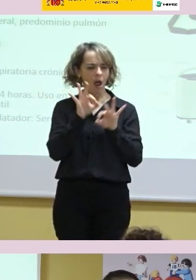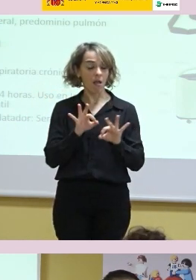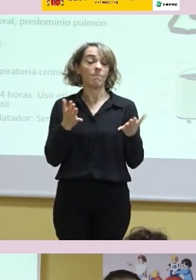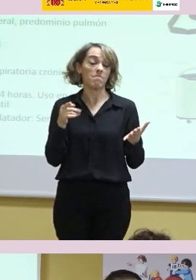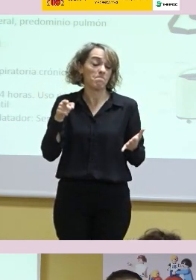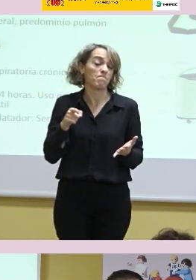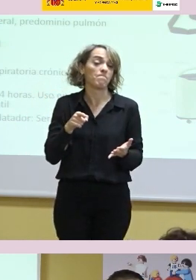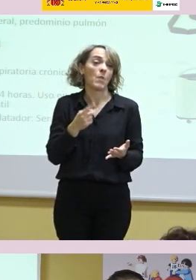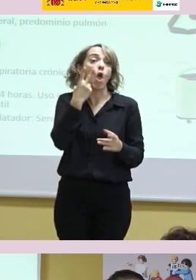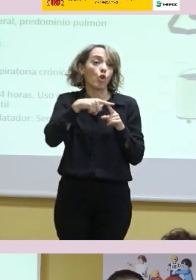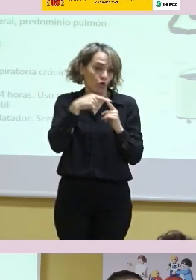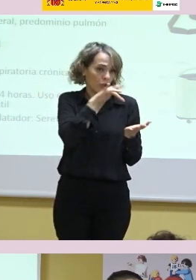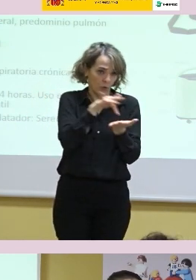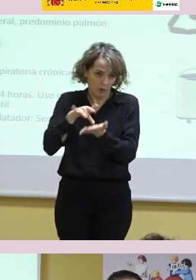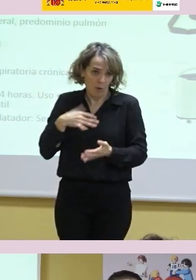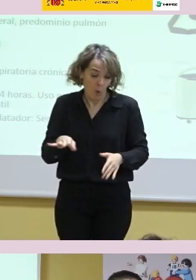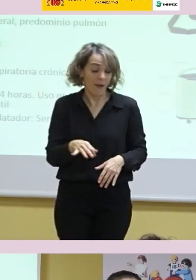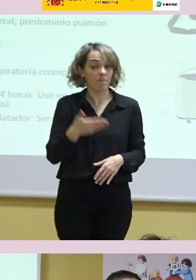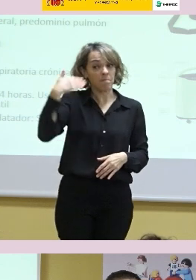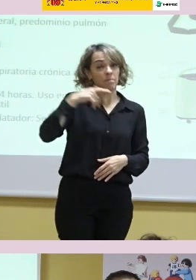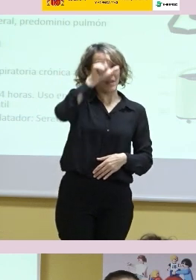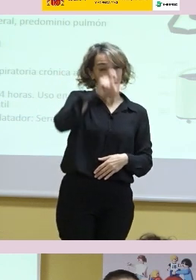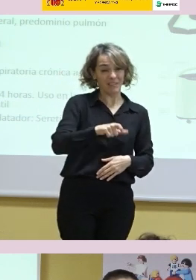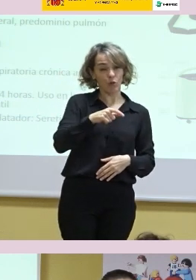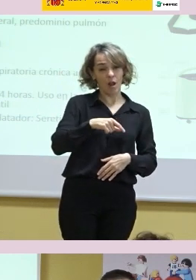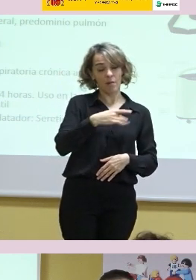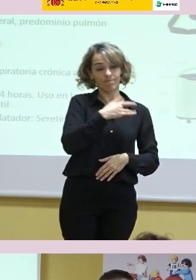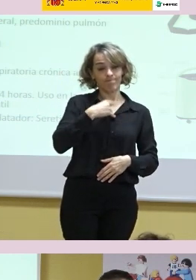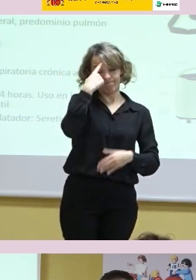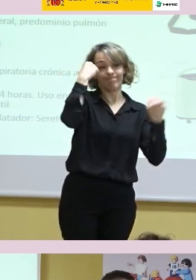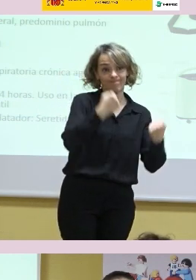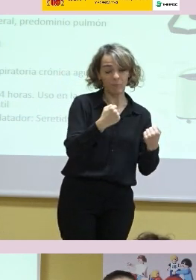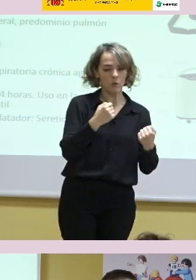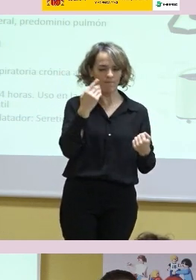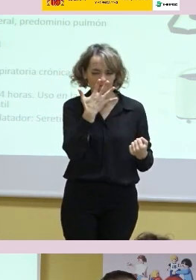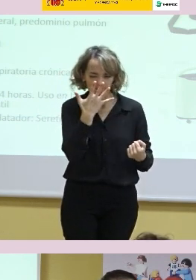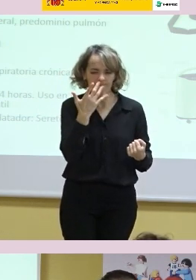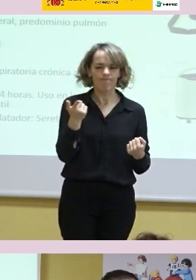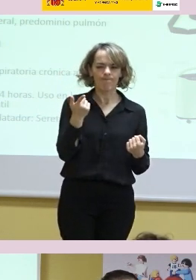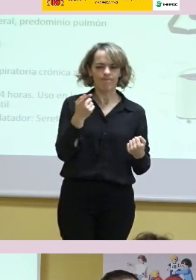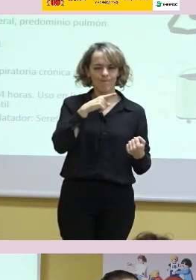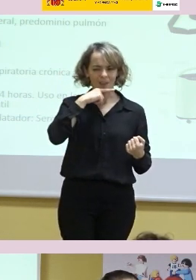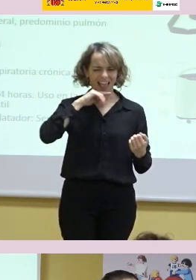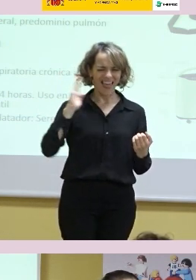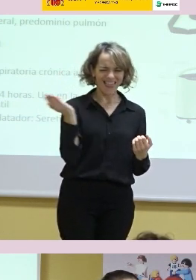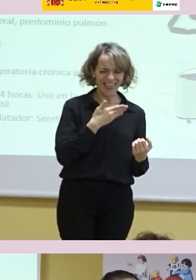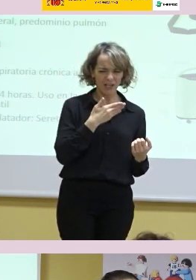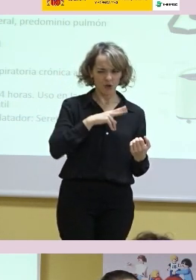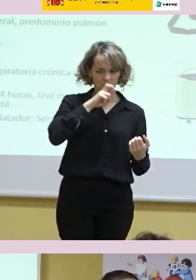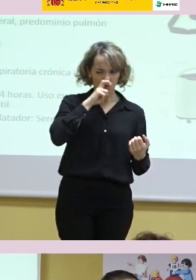2 cosas. Una, que el neumólogo en ese momento sospechase que había daño respiratorio previo y lo indicase en el informe,